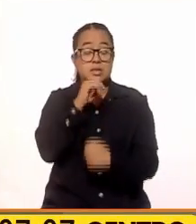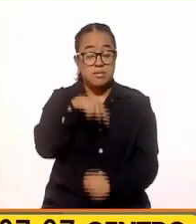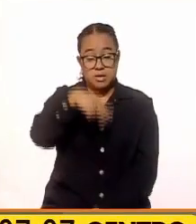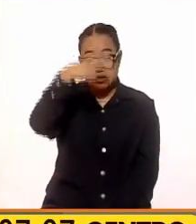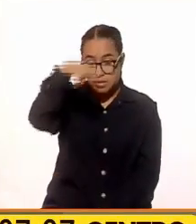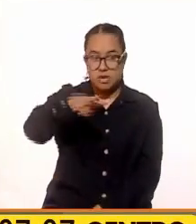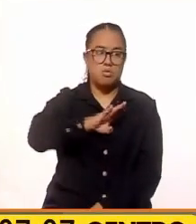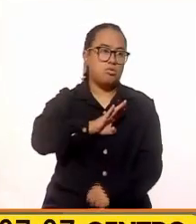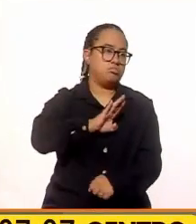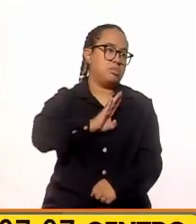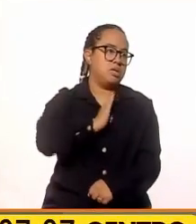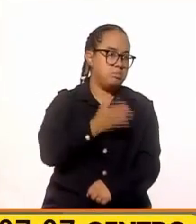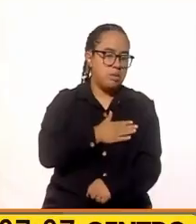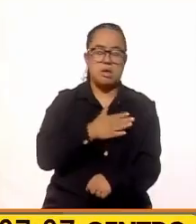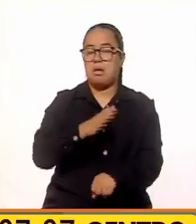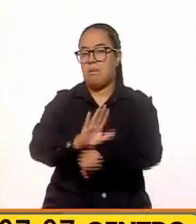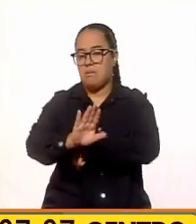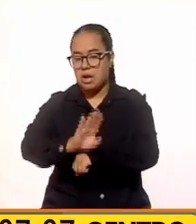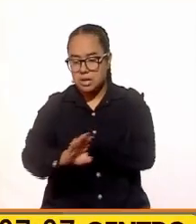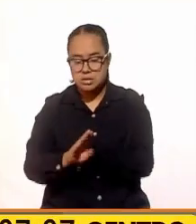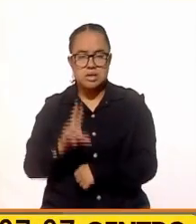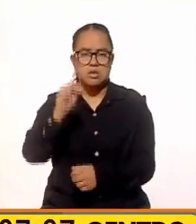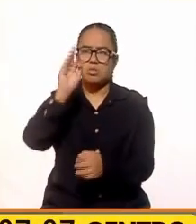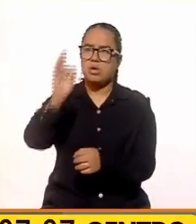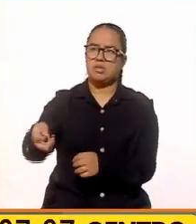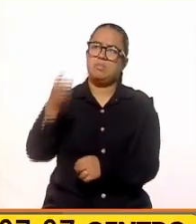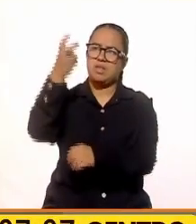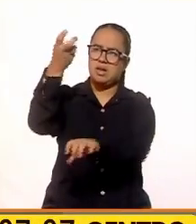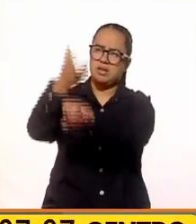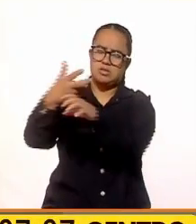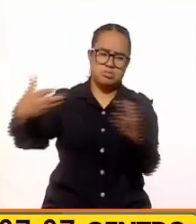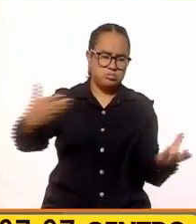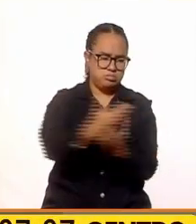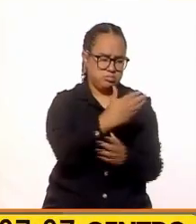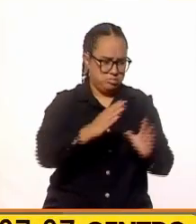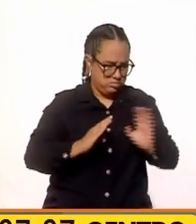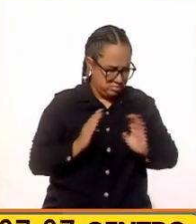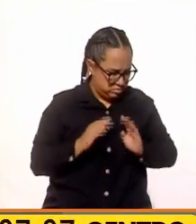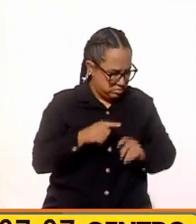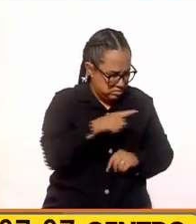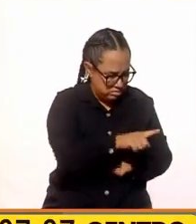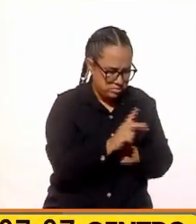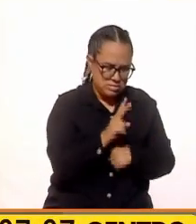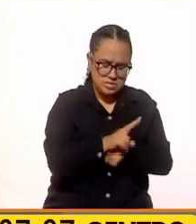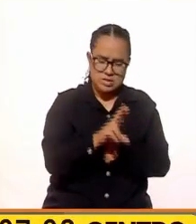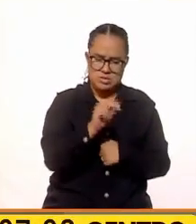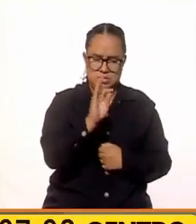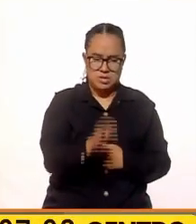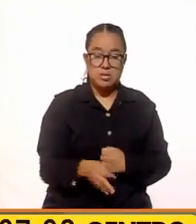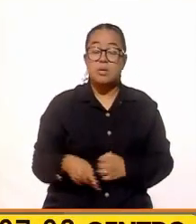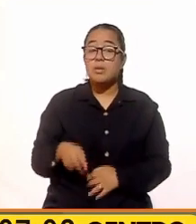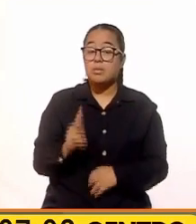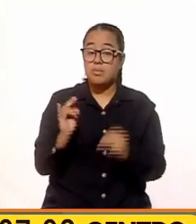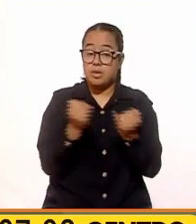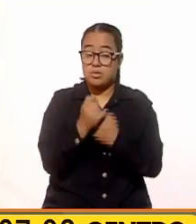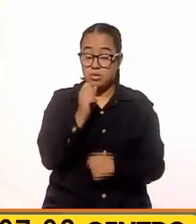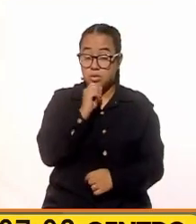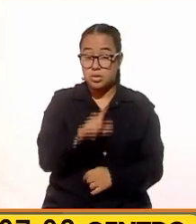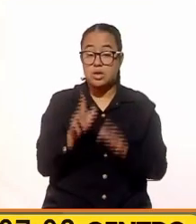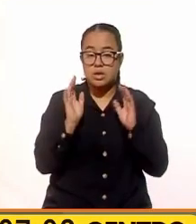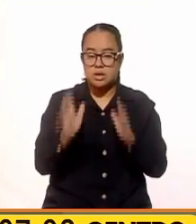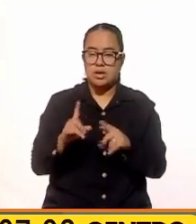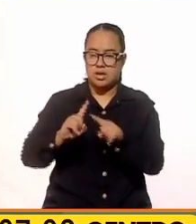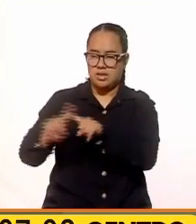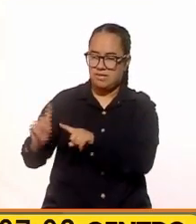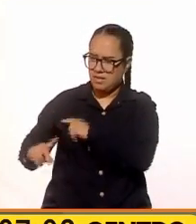España, Colombia, Brasil, Sí. en rechazo a la invasión. Pero finalmente me parece aún más importante la movilización que ha emergido en